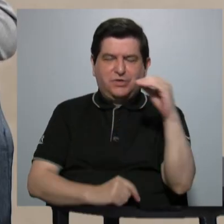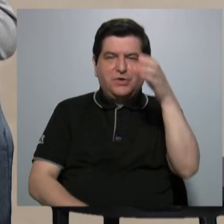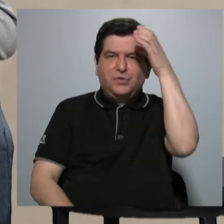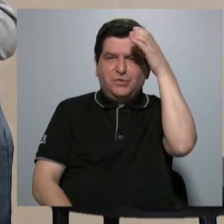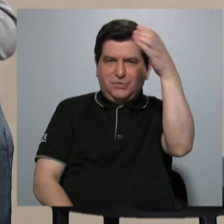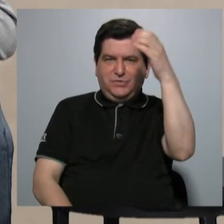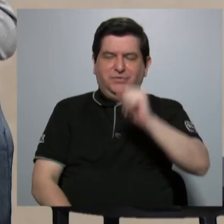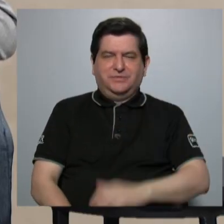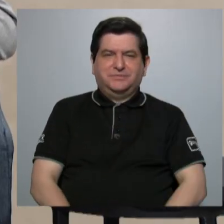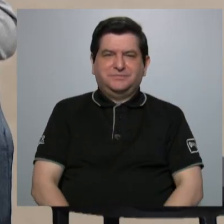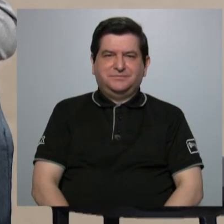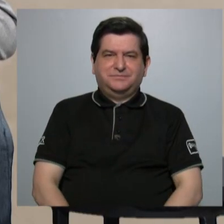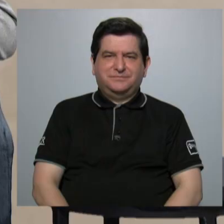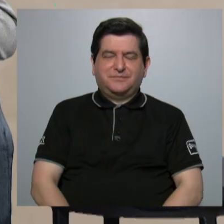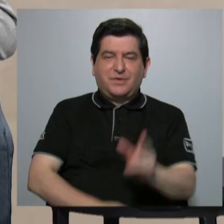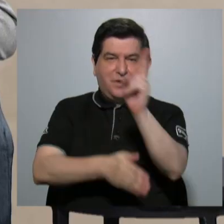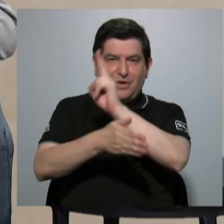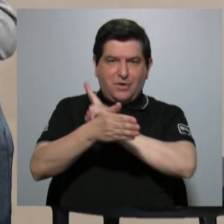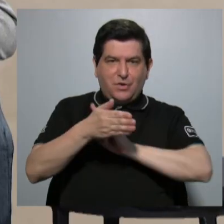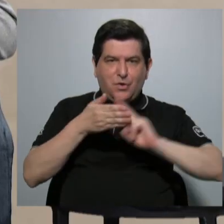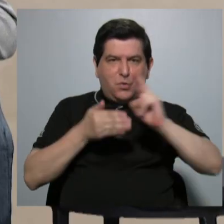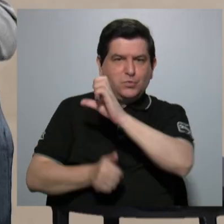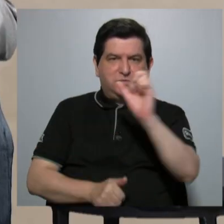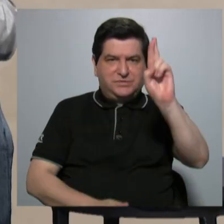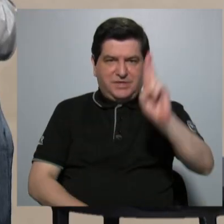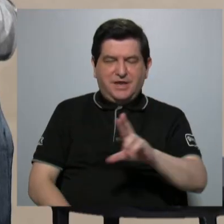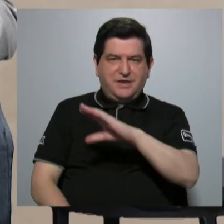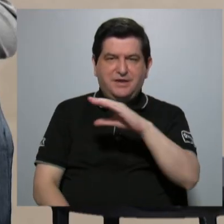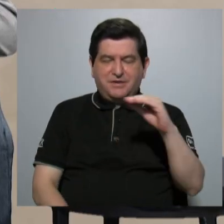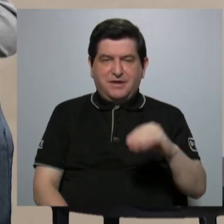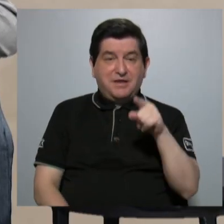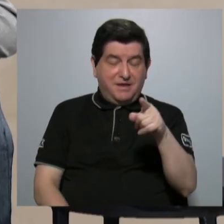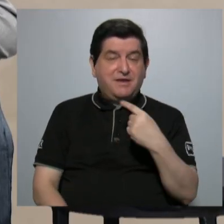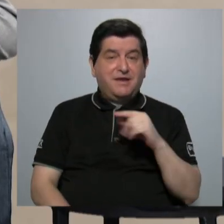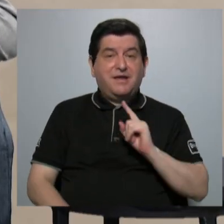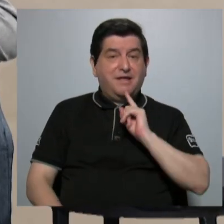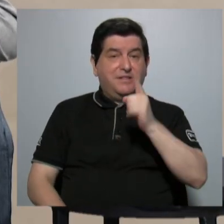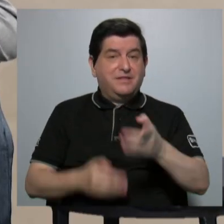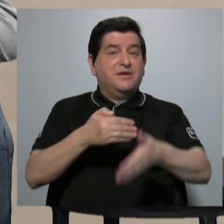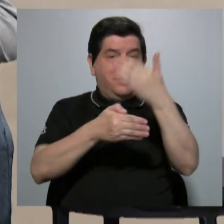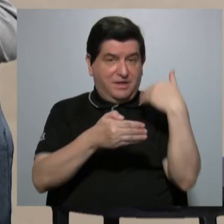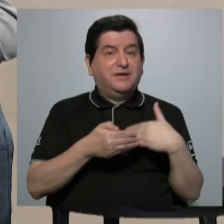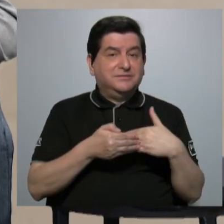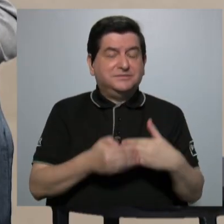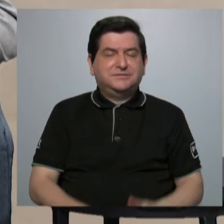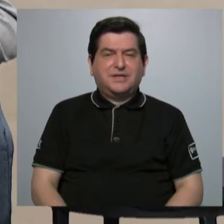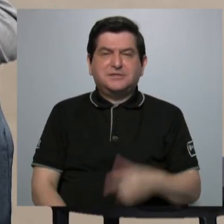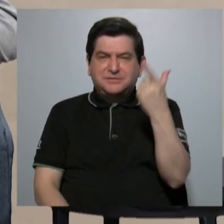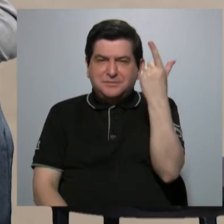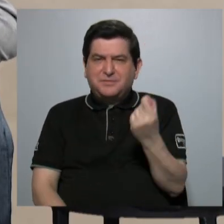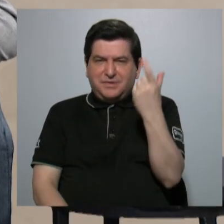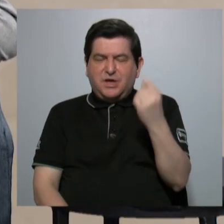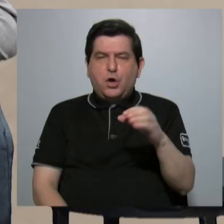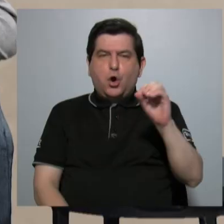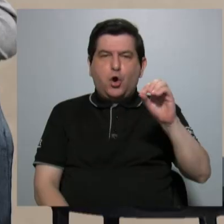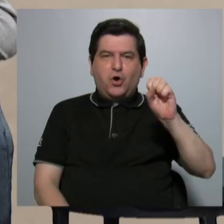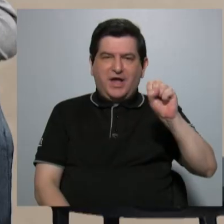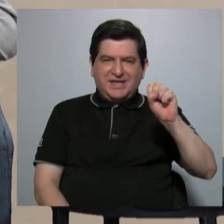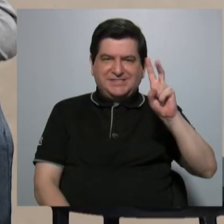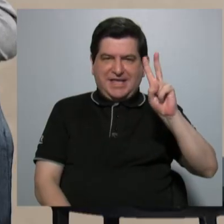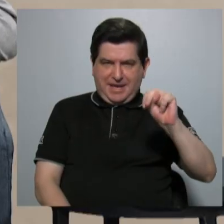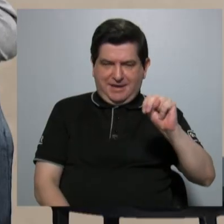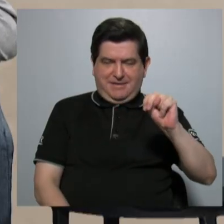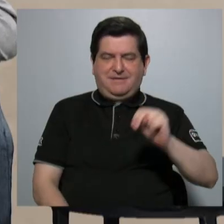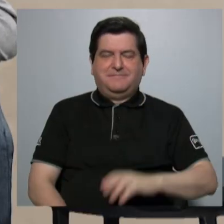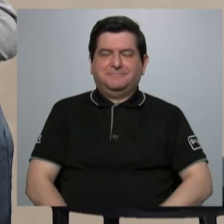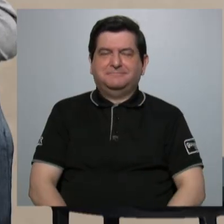y cultura de la Universidad de Costa Rica y, tal y como él lo mencionó, jubilado de la Orquesta